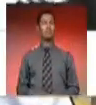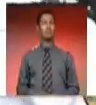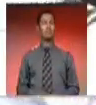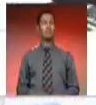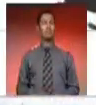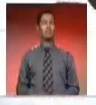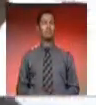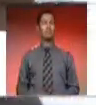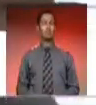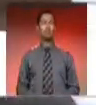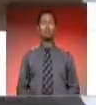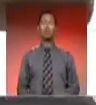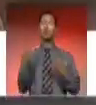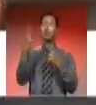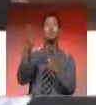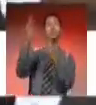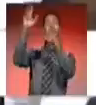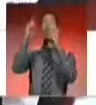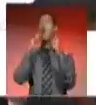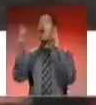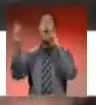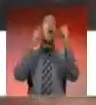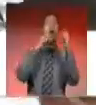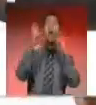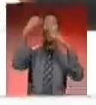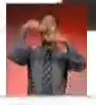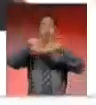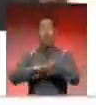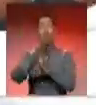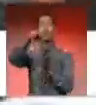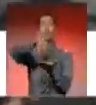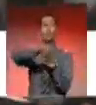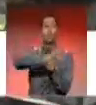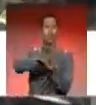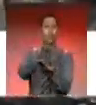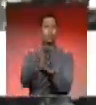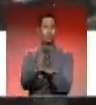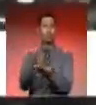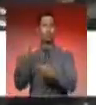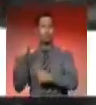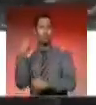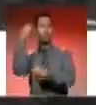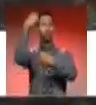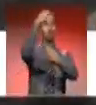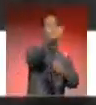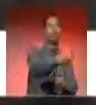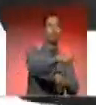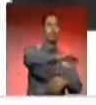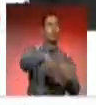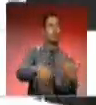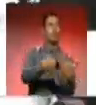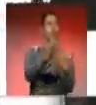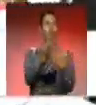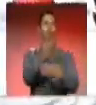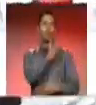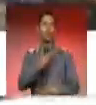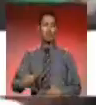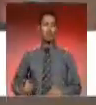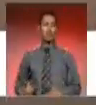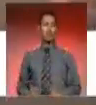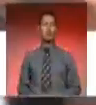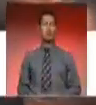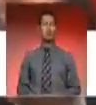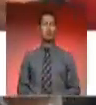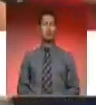Así, entre aplausos y gritos, hizo su ingreso al Palacio Legislativo para entregar la banda presidencial al nuevo mandatario.